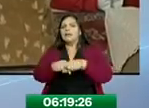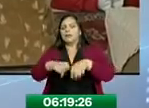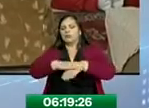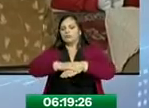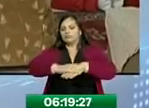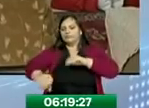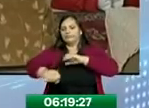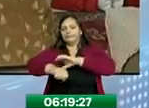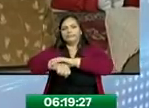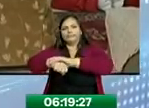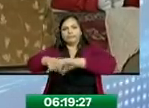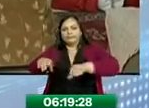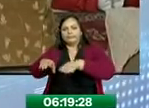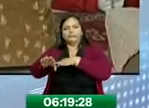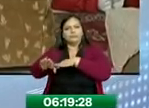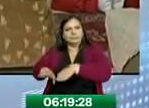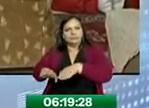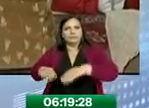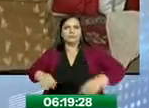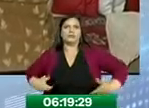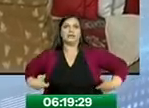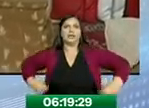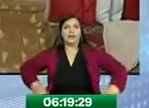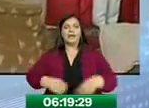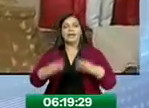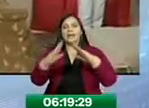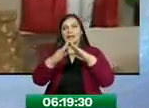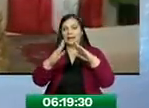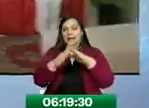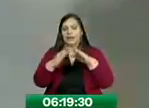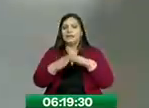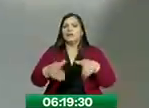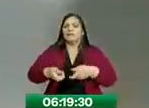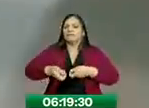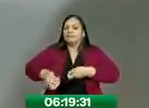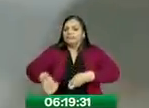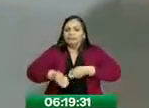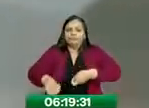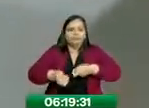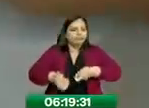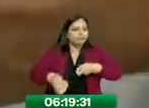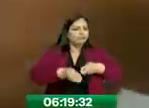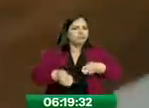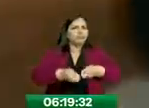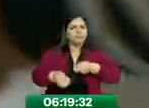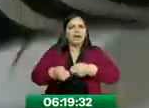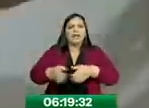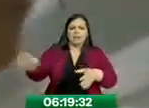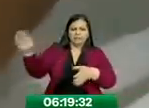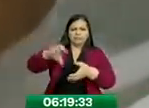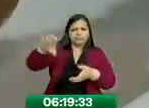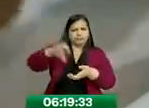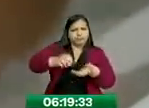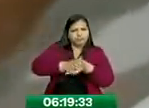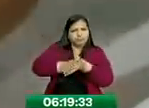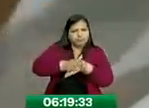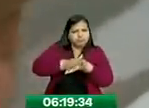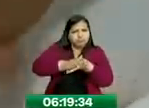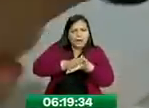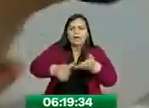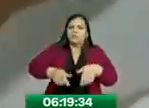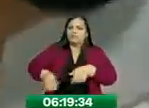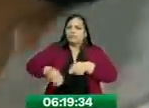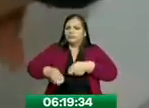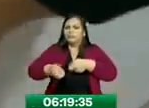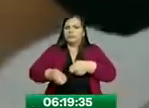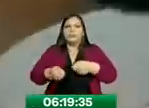pero enfocarse un poco más en la limpieza de del hogar en este caso. Recalca que la medida de prevención número uno es lavarse bien